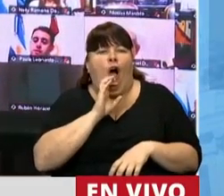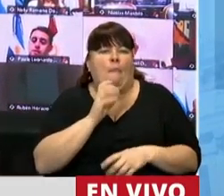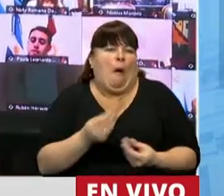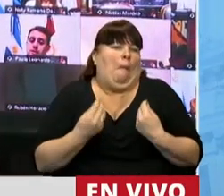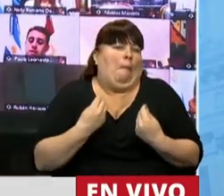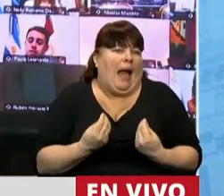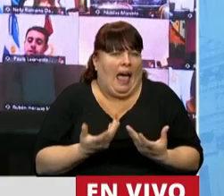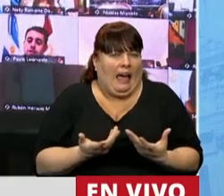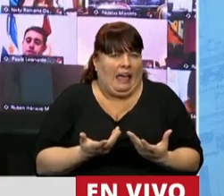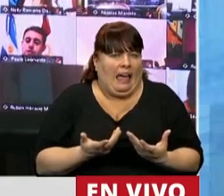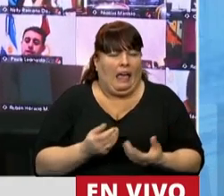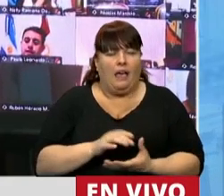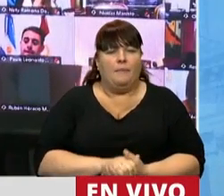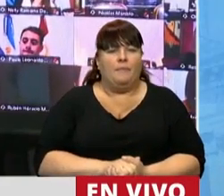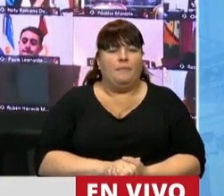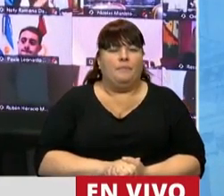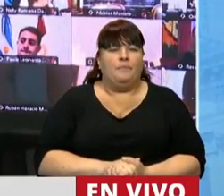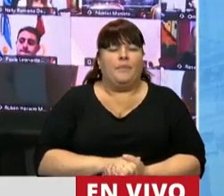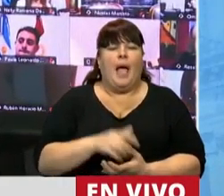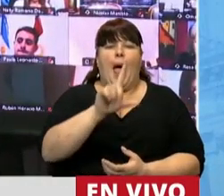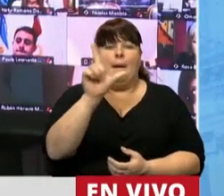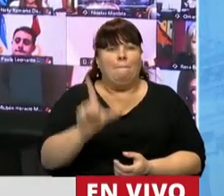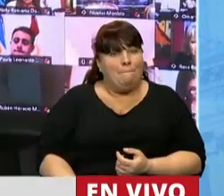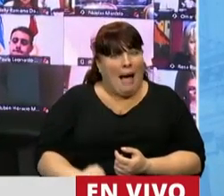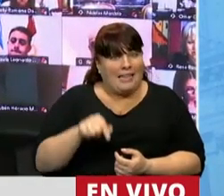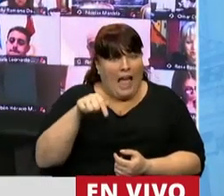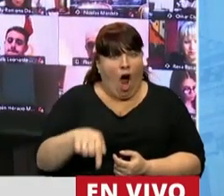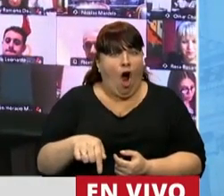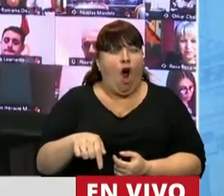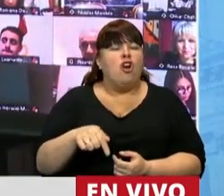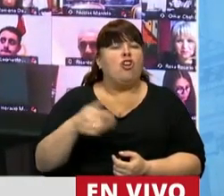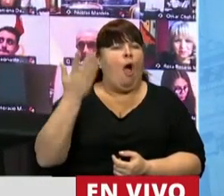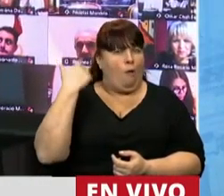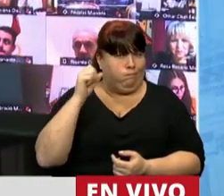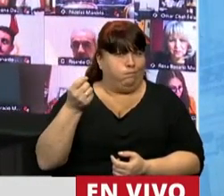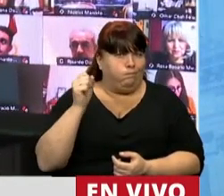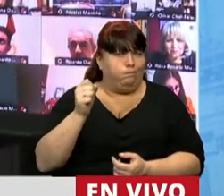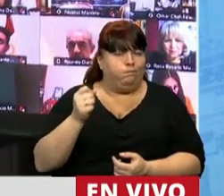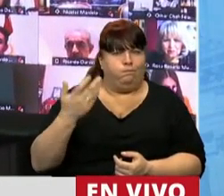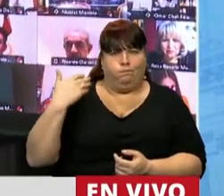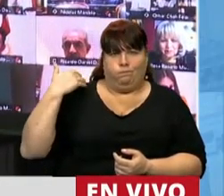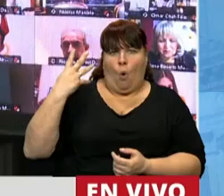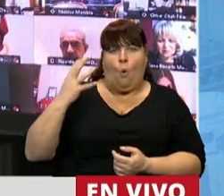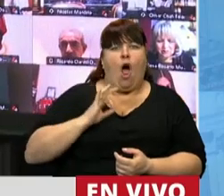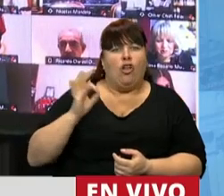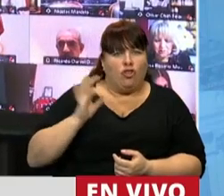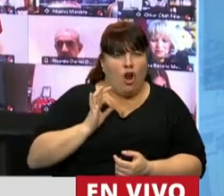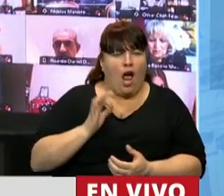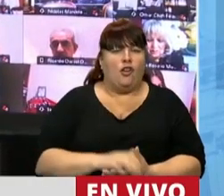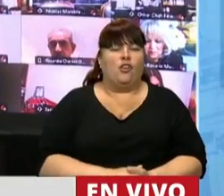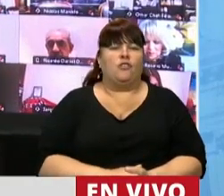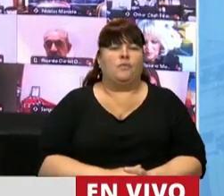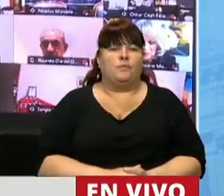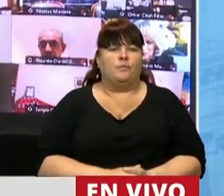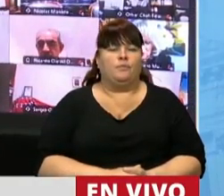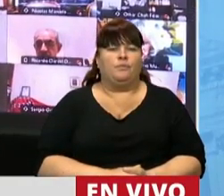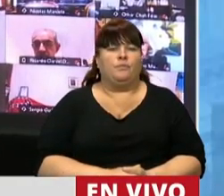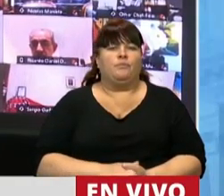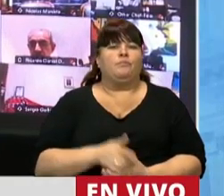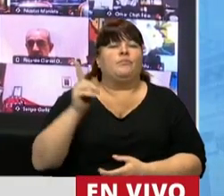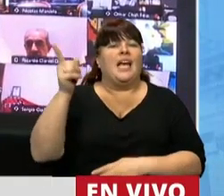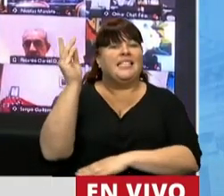qué lo hacemos. La Patagonia especialmente lo vivió claramente en los últimos 4 años, cuando